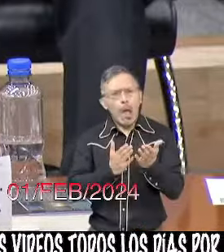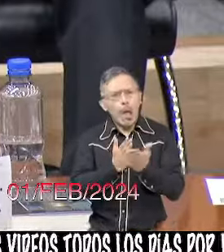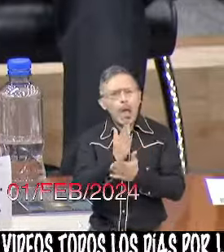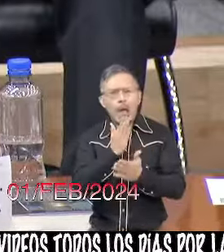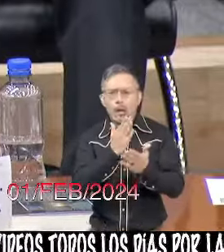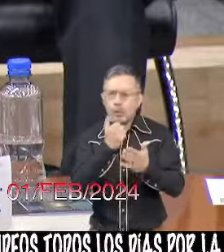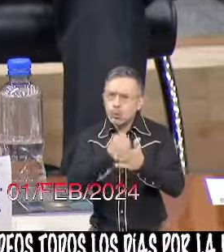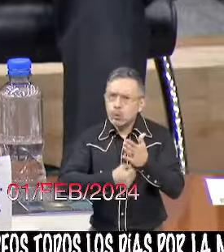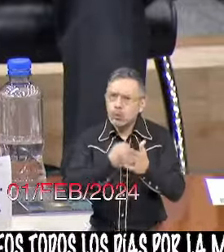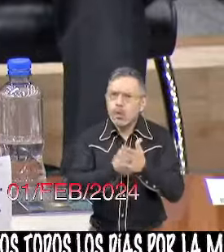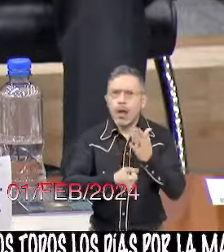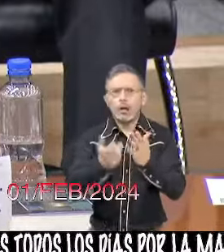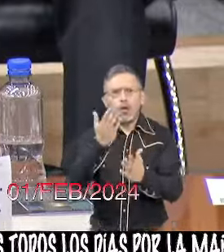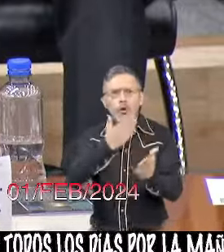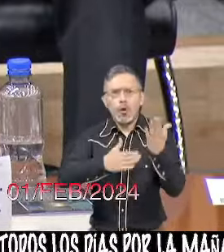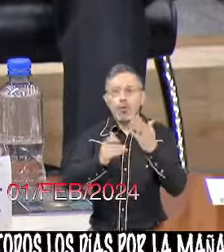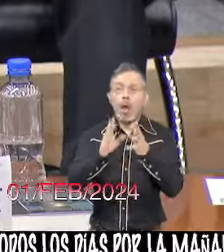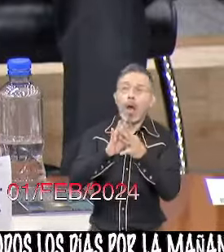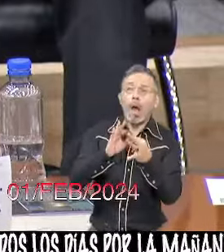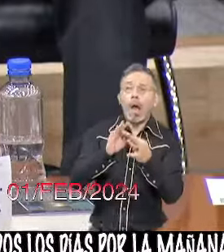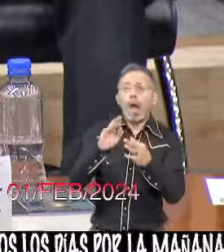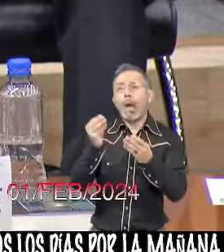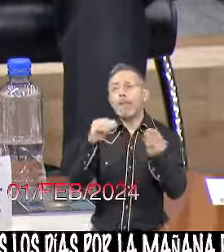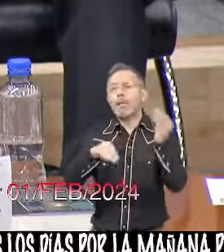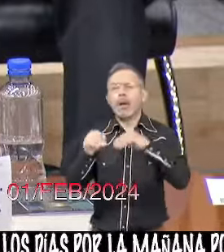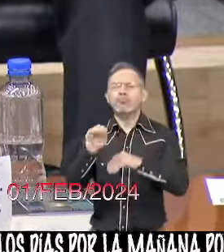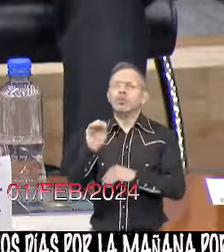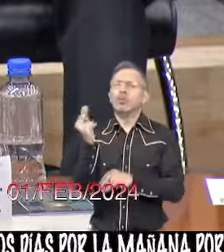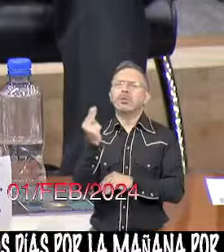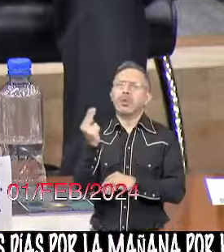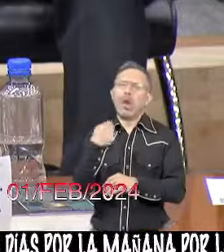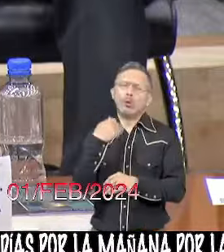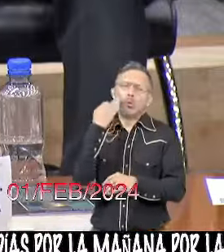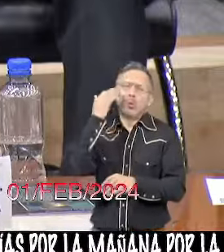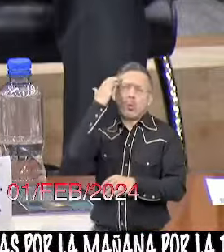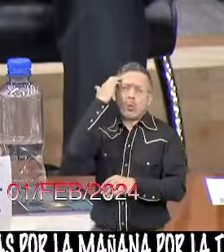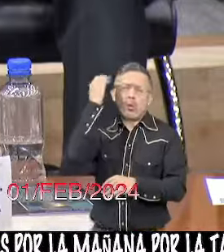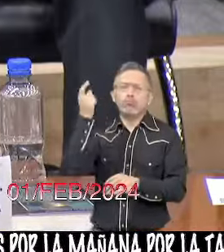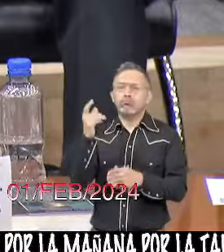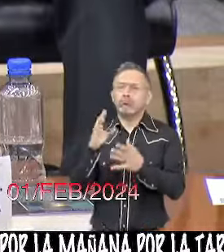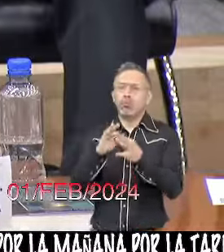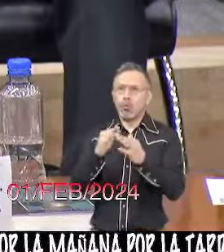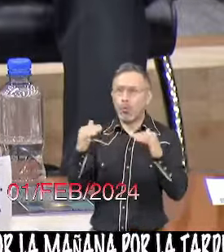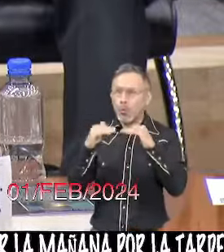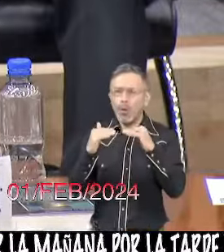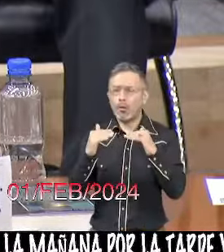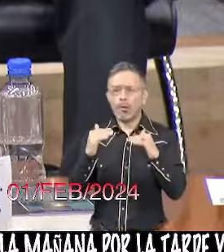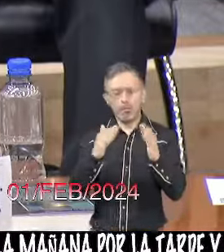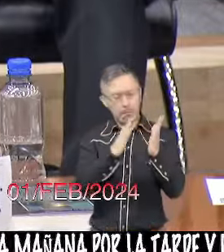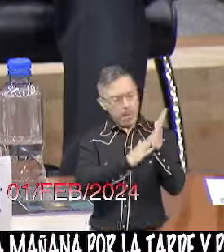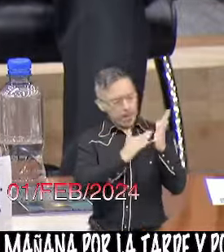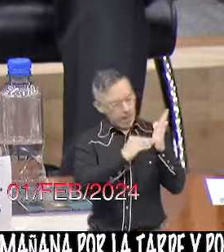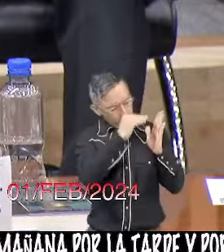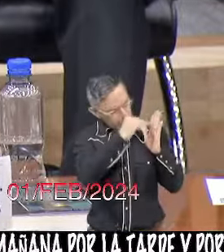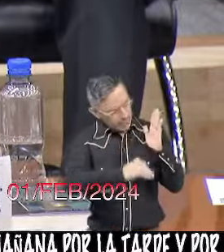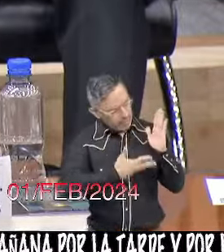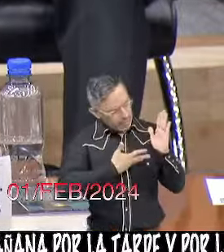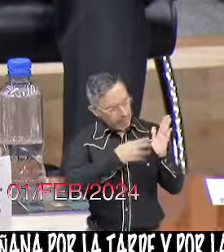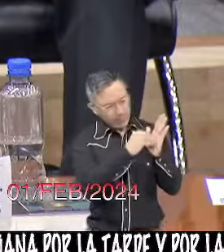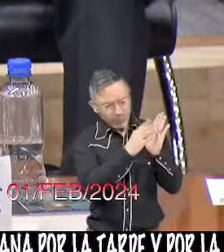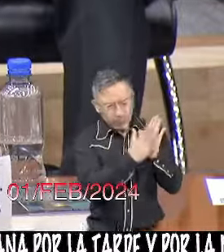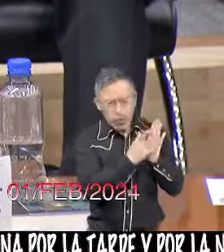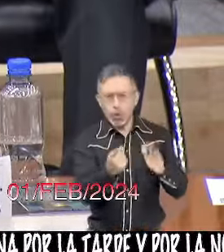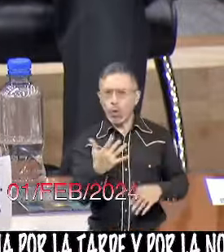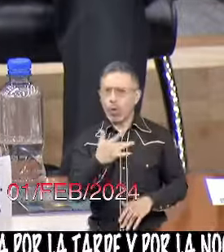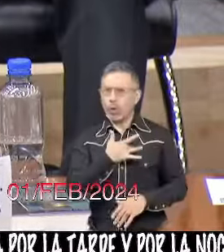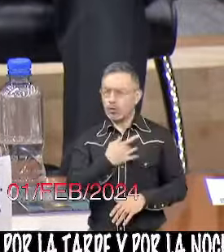luchar por erradicar esas condiciones de desigualdad. Está en nuestros documentos, está en nuestro corazón, está en nuestras banderas,